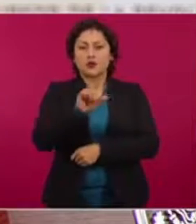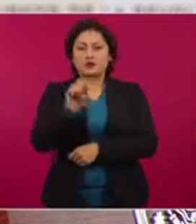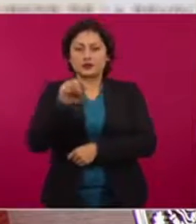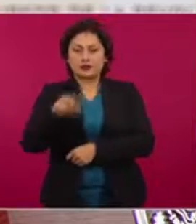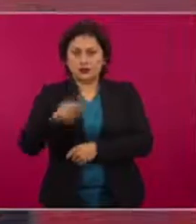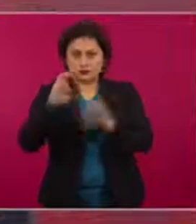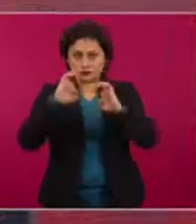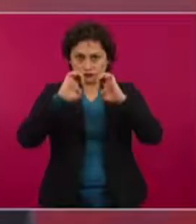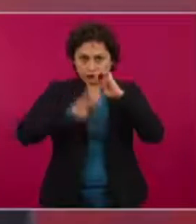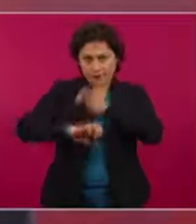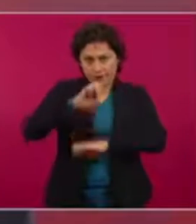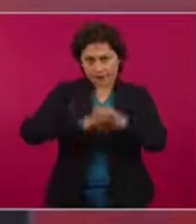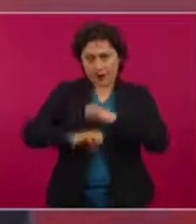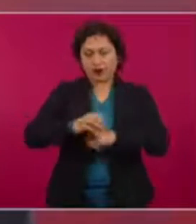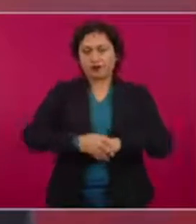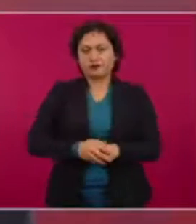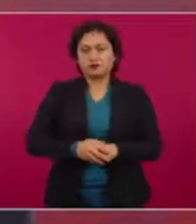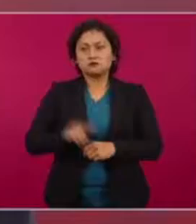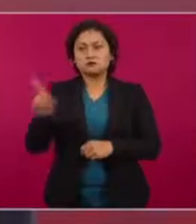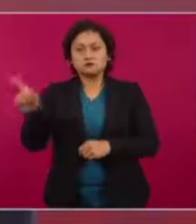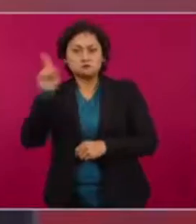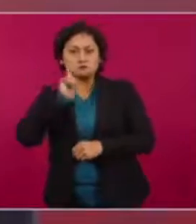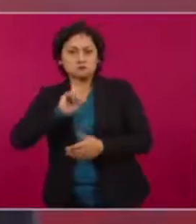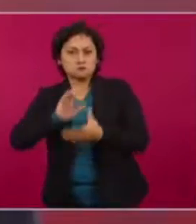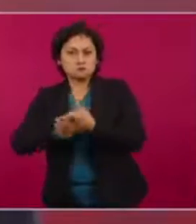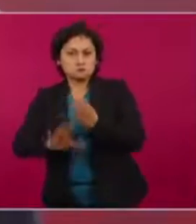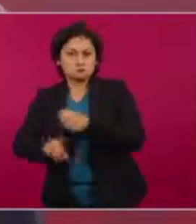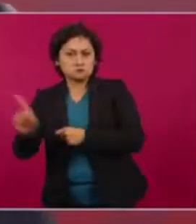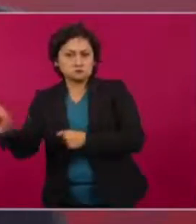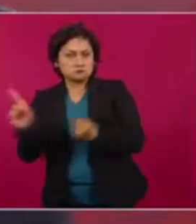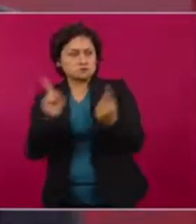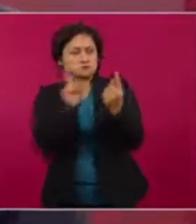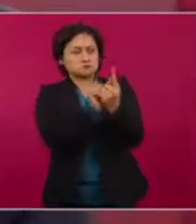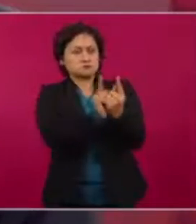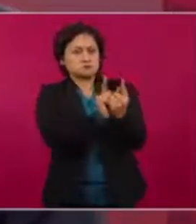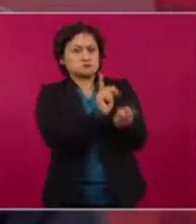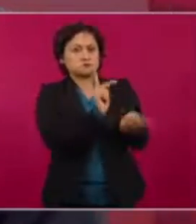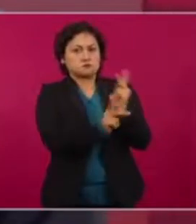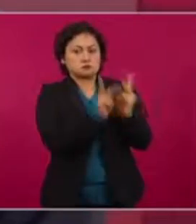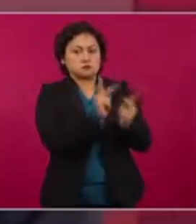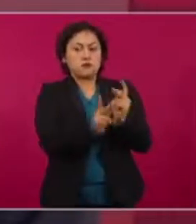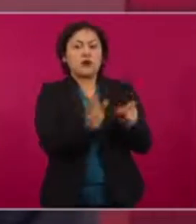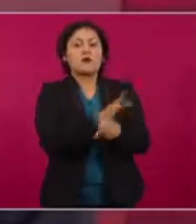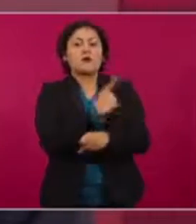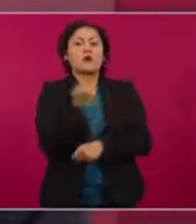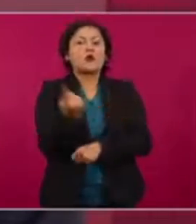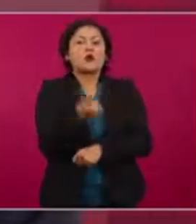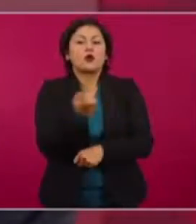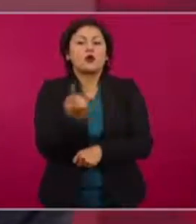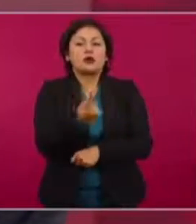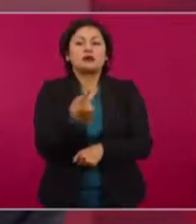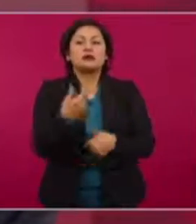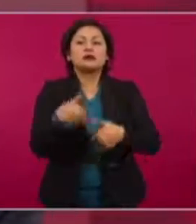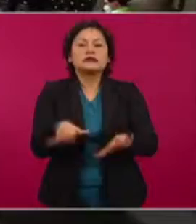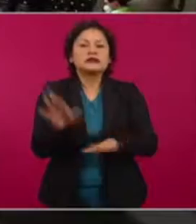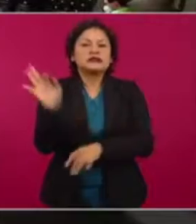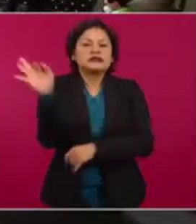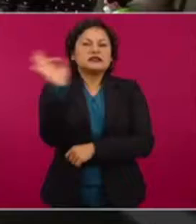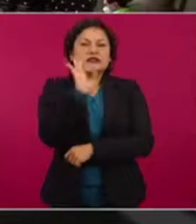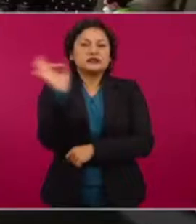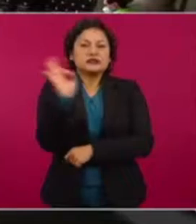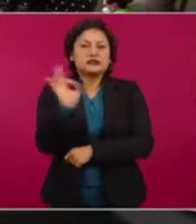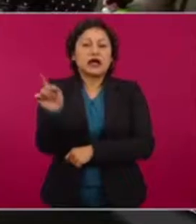porque había la posibilidad de que presentara su renuncia y se fuese al